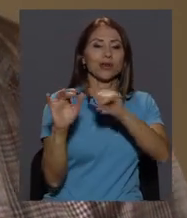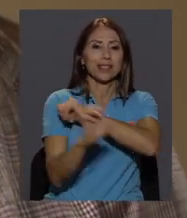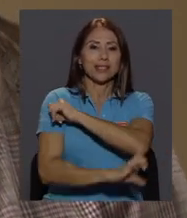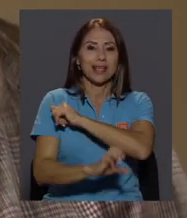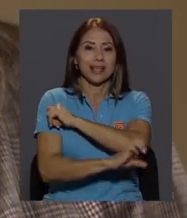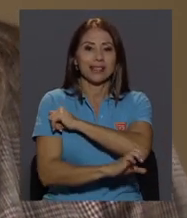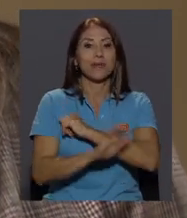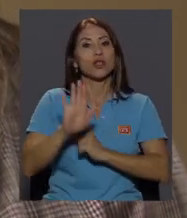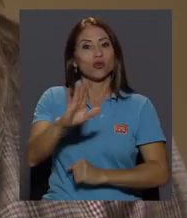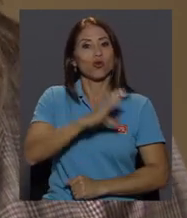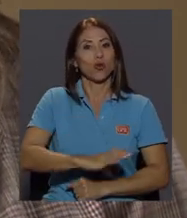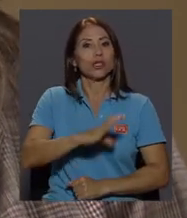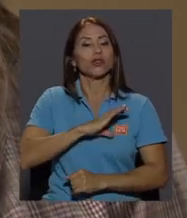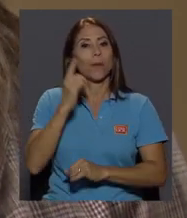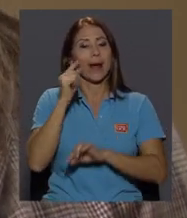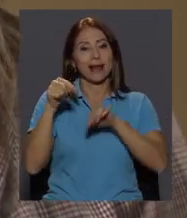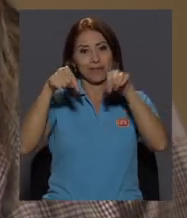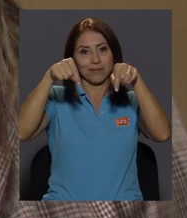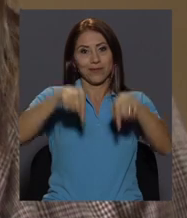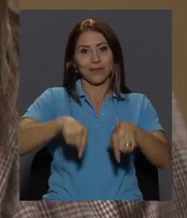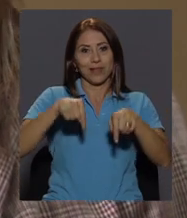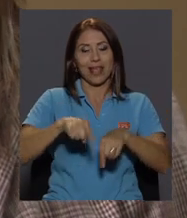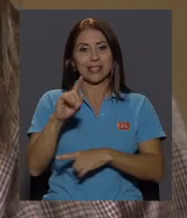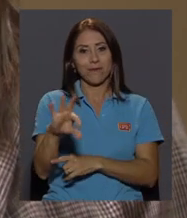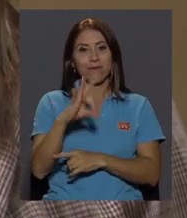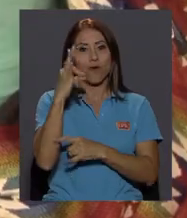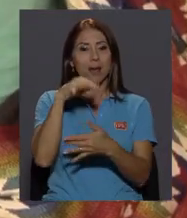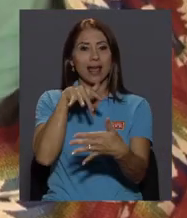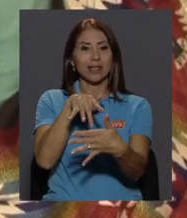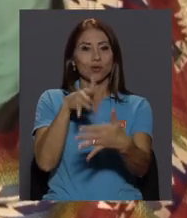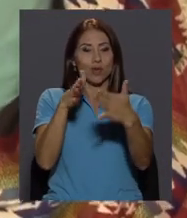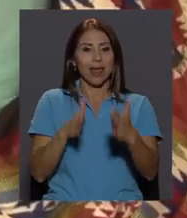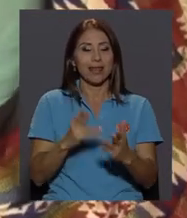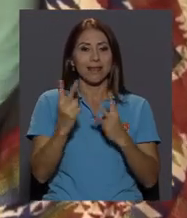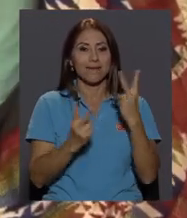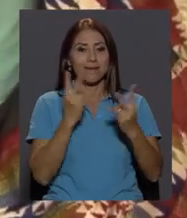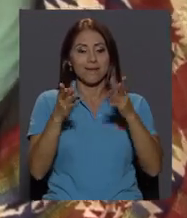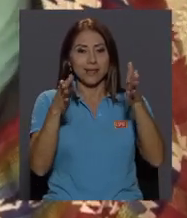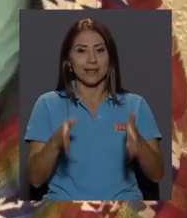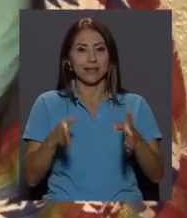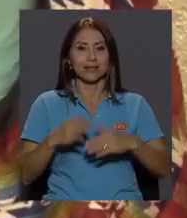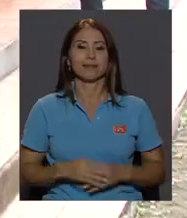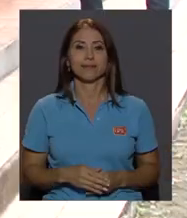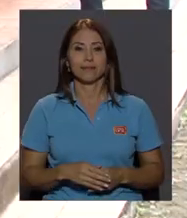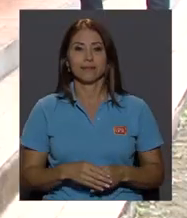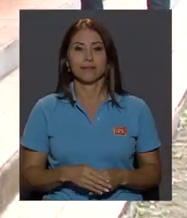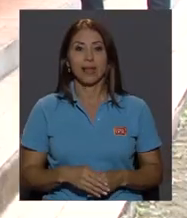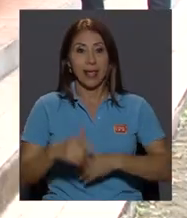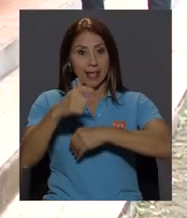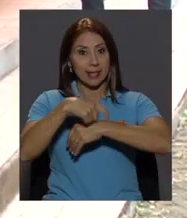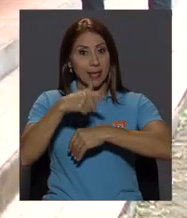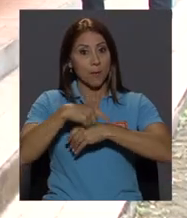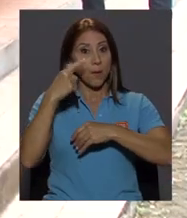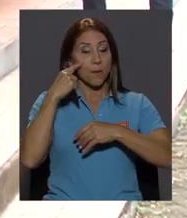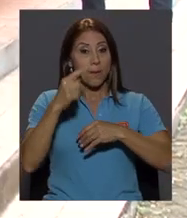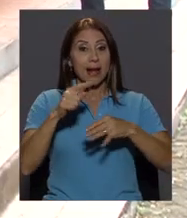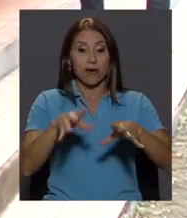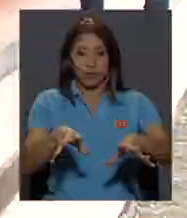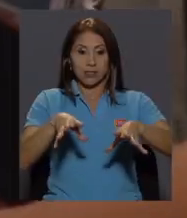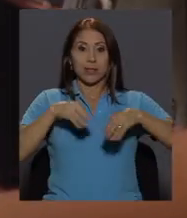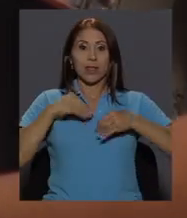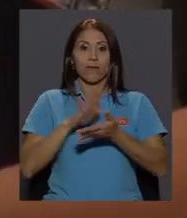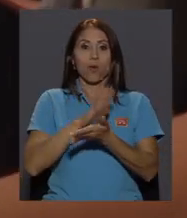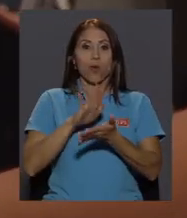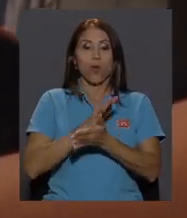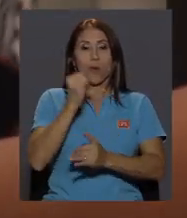que esa sería su condición para estar acá en esta modalidad de estudiante visitante. El plazo de recepción de